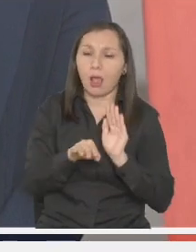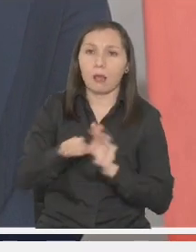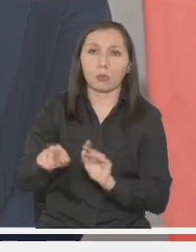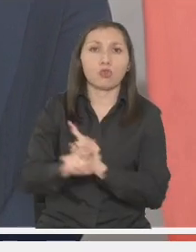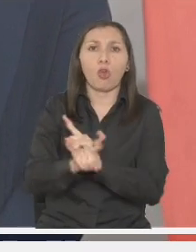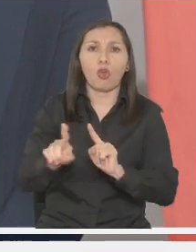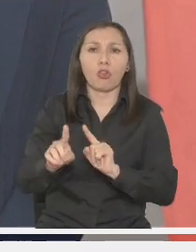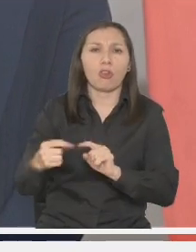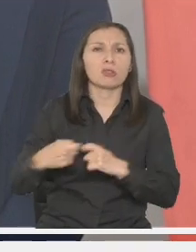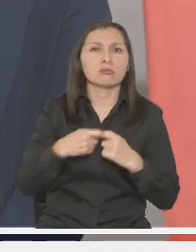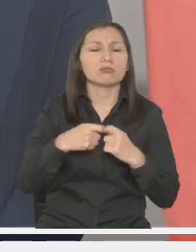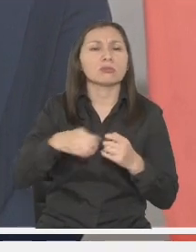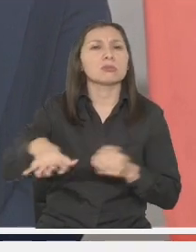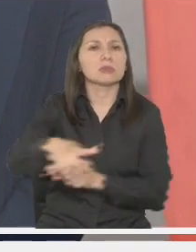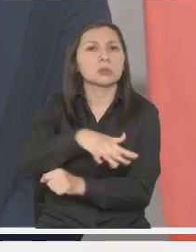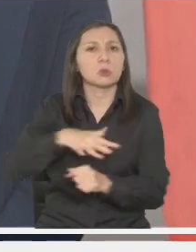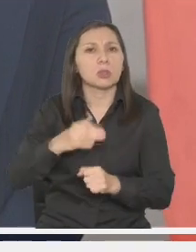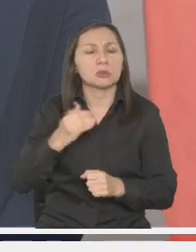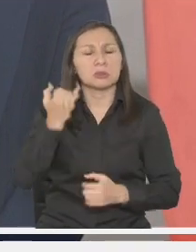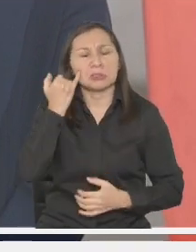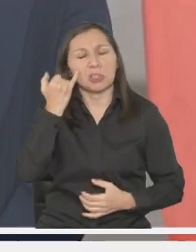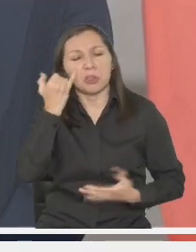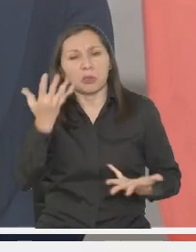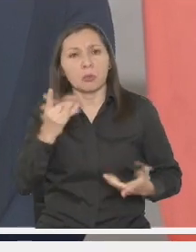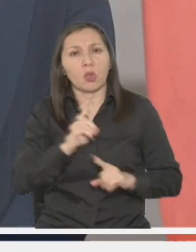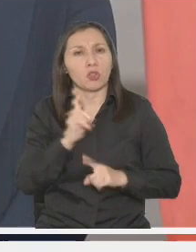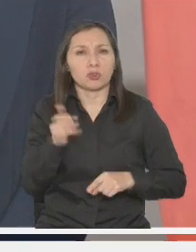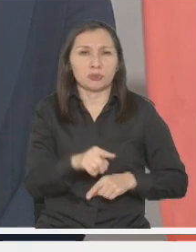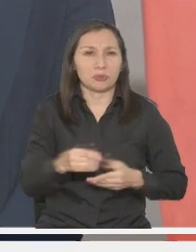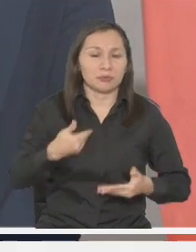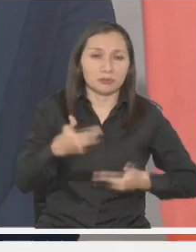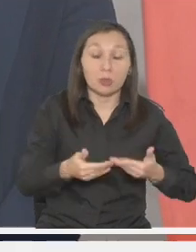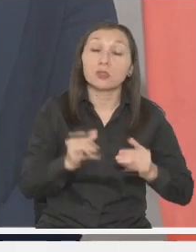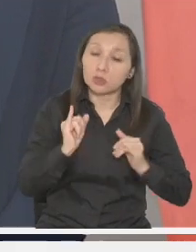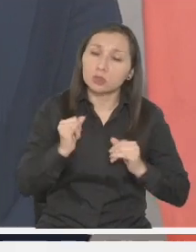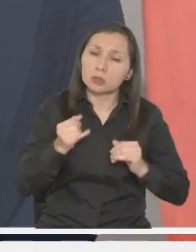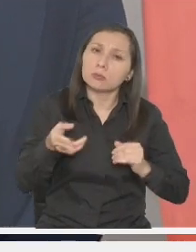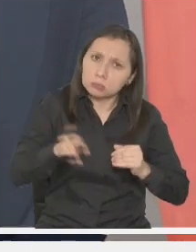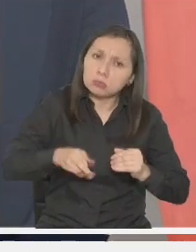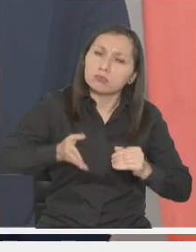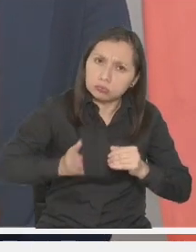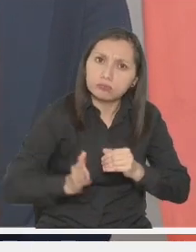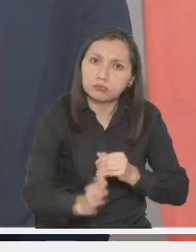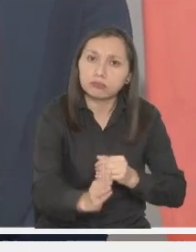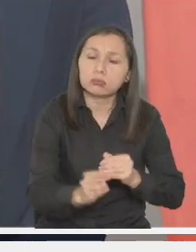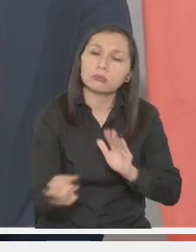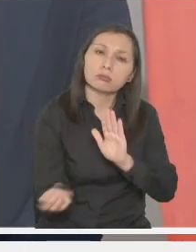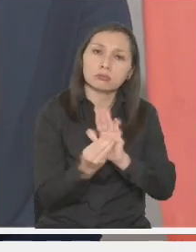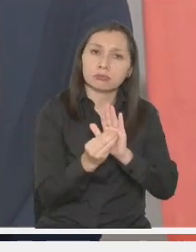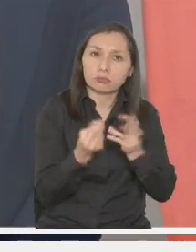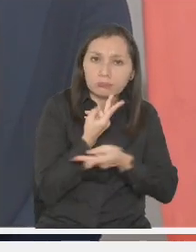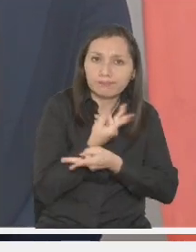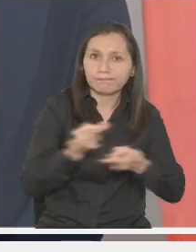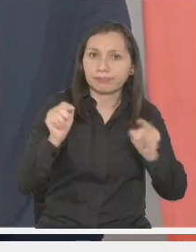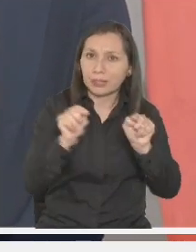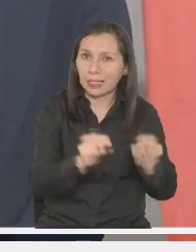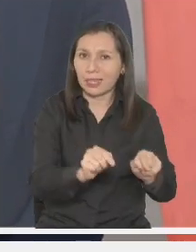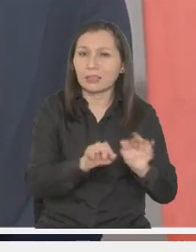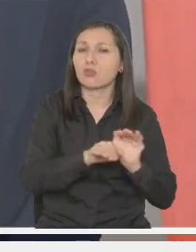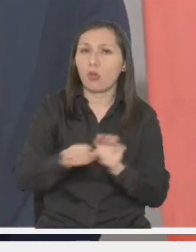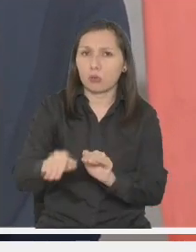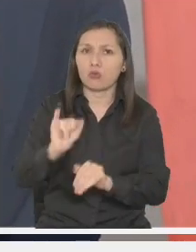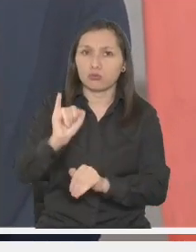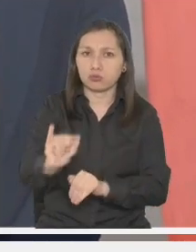de generar situaciones imprudentes o inadecuadas. Vamos a insistir y vamos a persistir en instalar este mensaje porque es